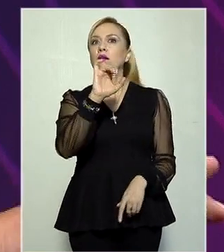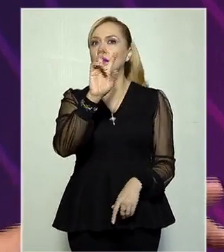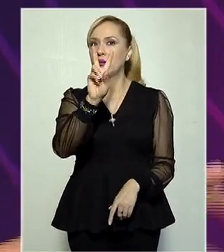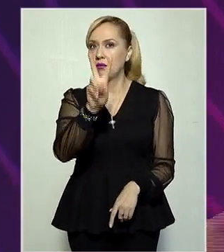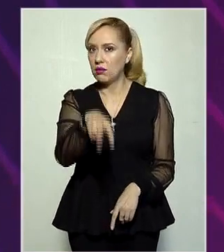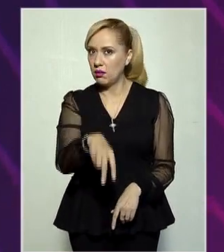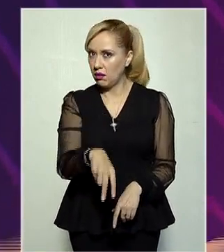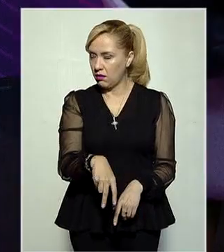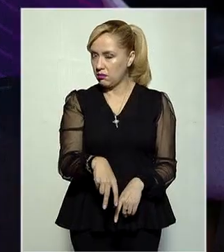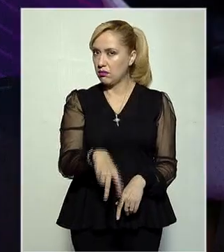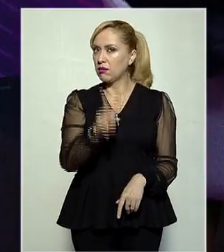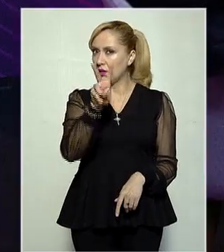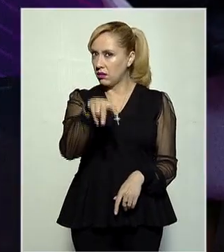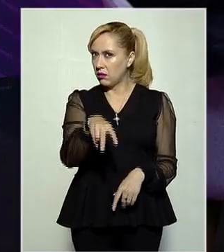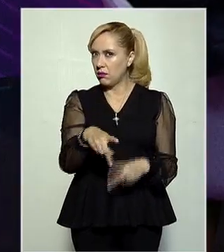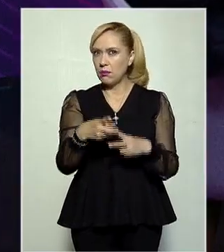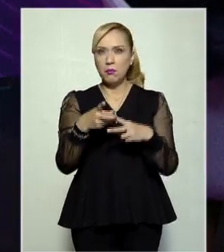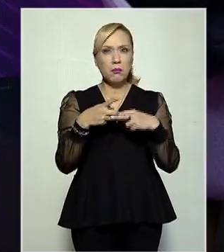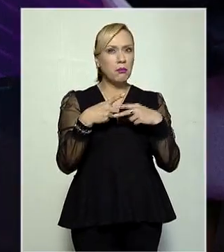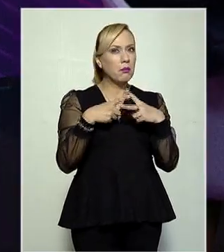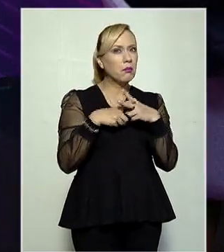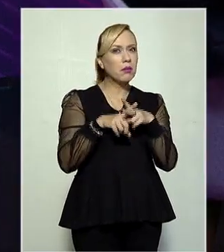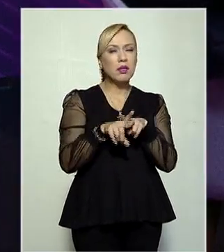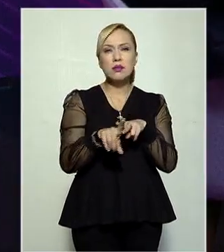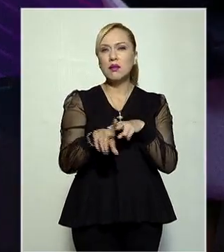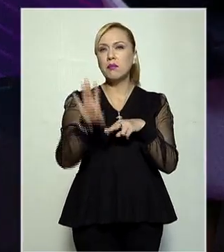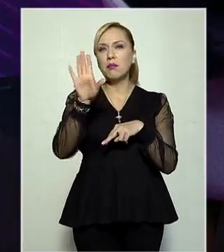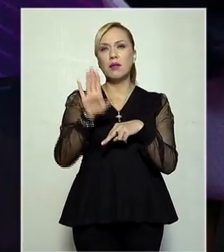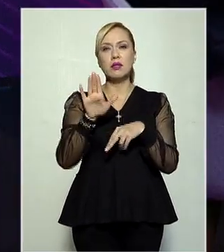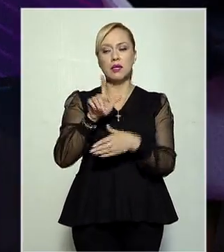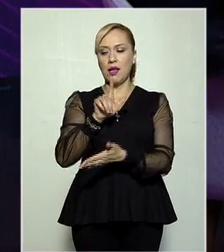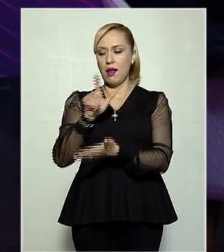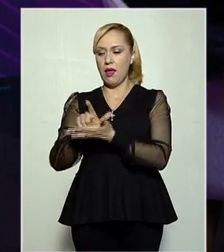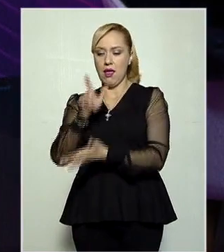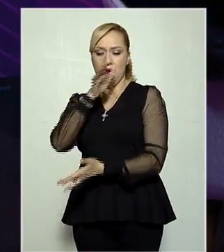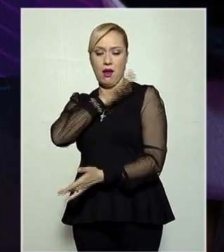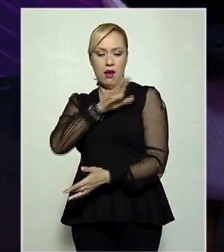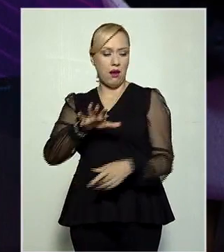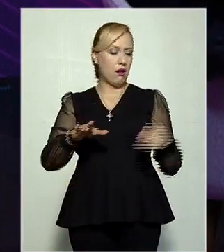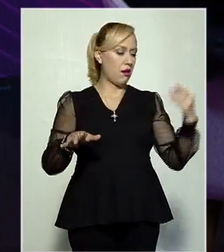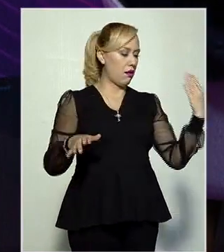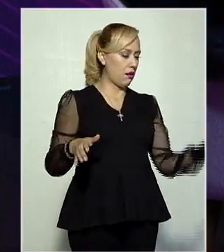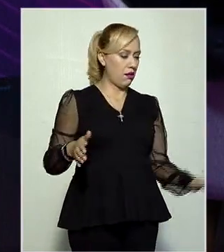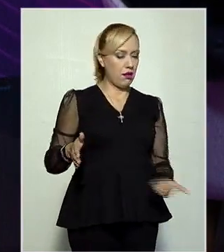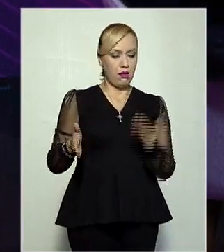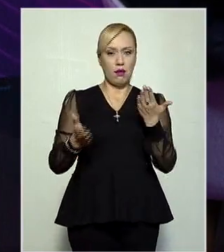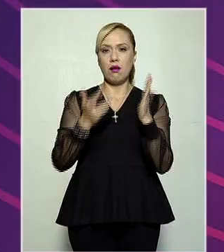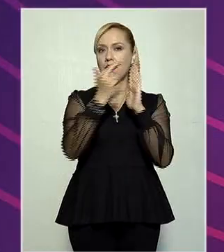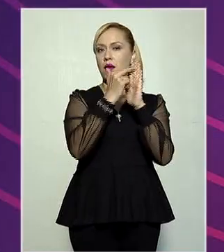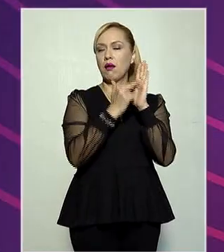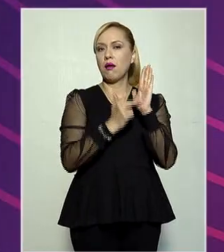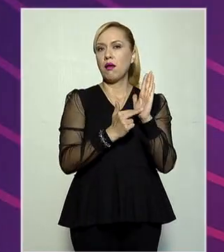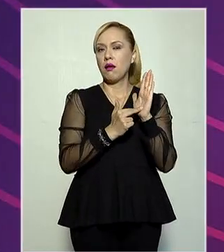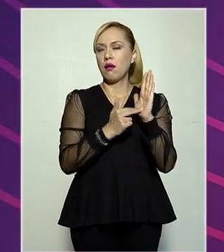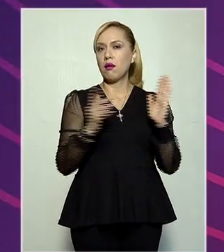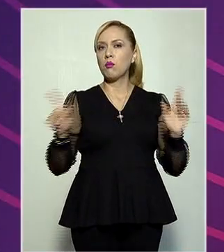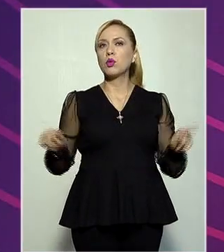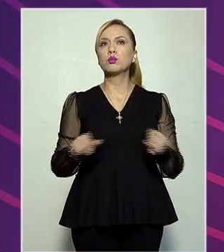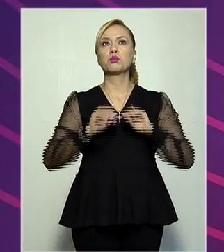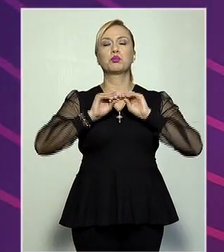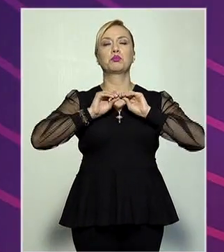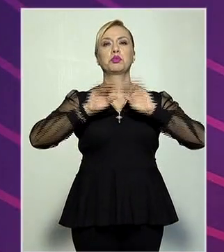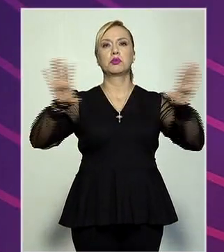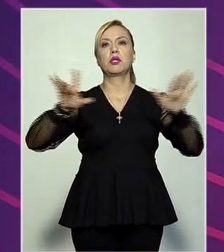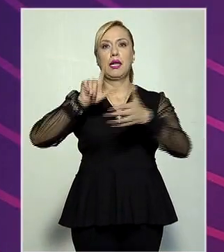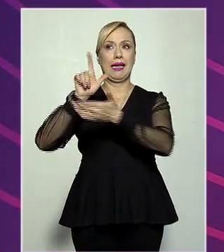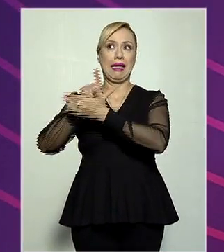de elaboración empieza casi a la par que la elaboración de nuestra ley general, pero se publican posteriormente, después de nuestra ley general, ¿no?